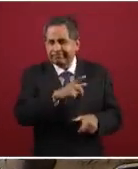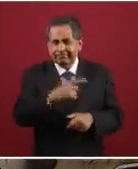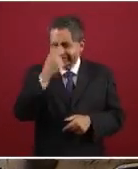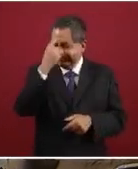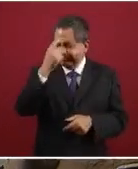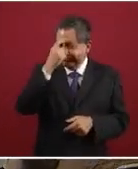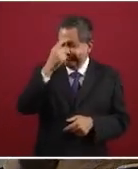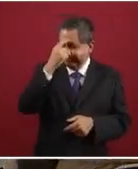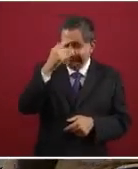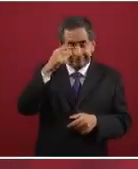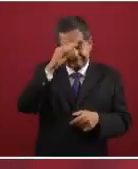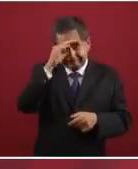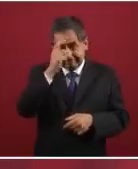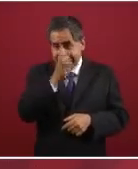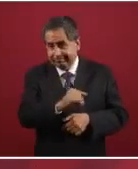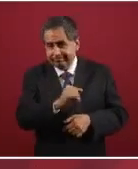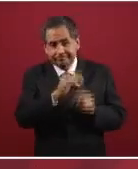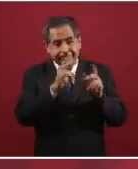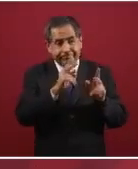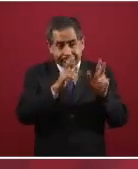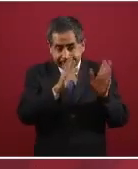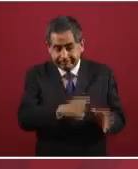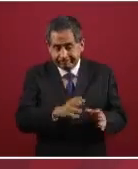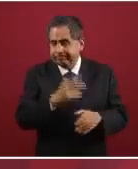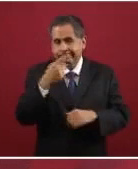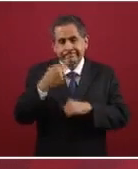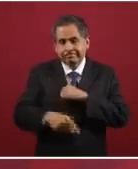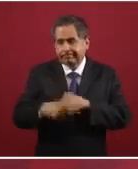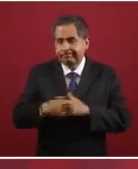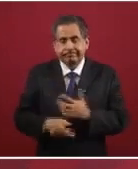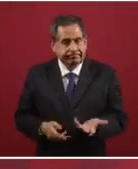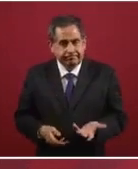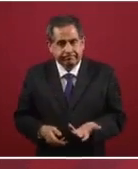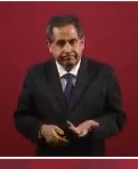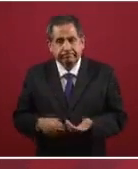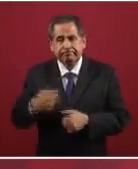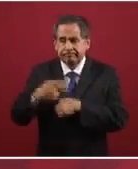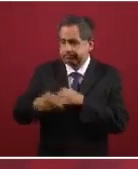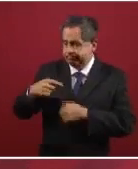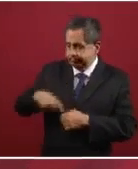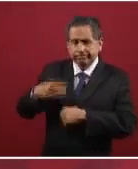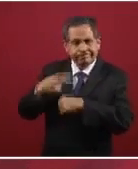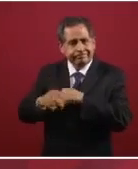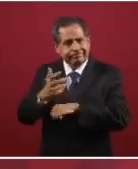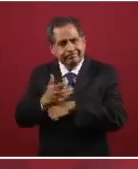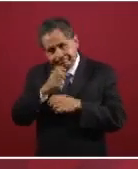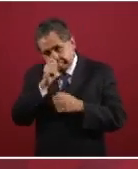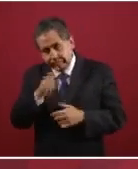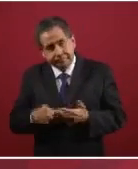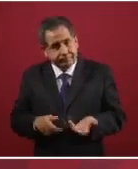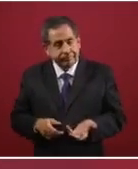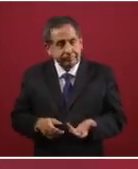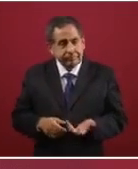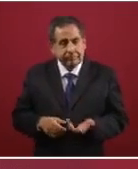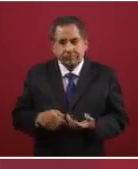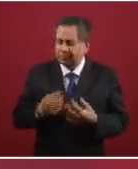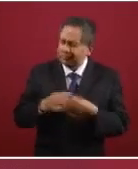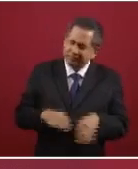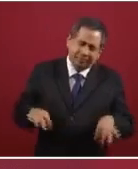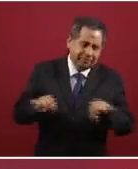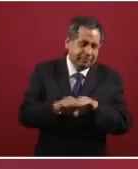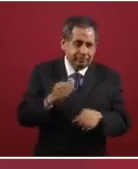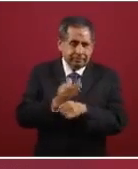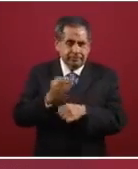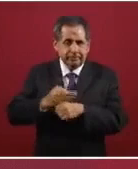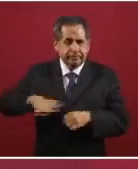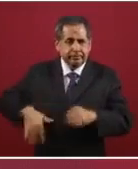esa forma de pensar. Y para nosotros es absolutamente indispensable que esto que acabo